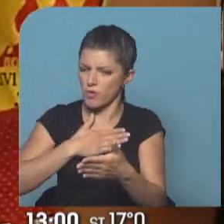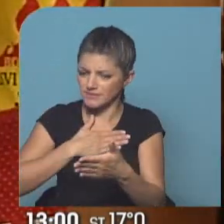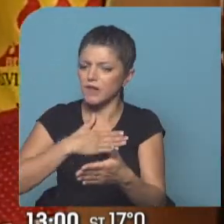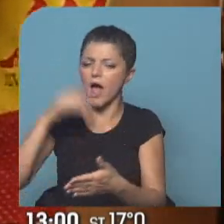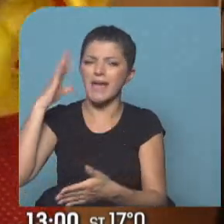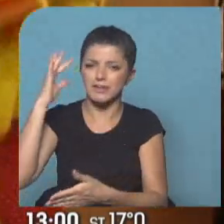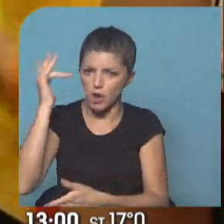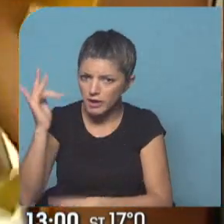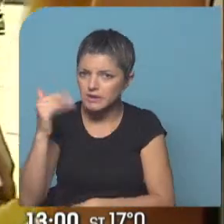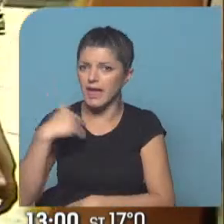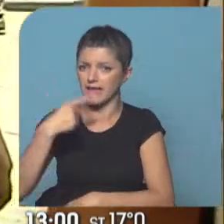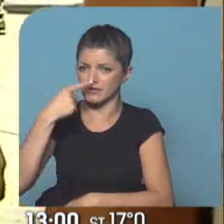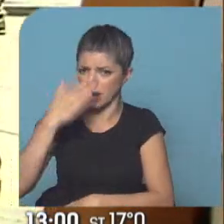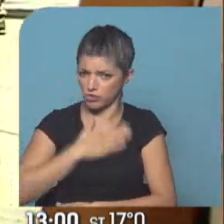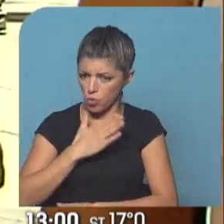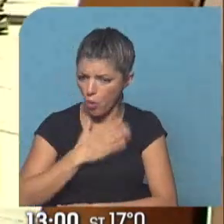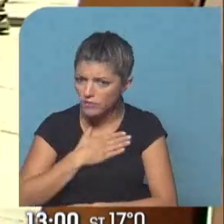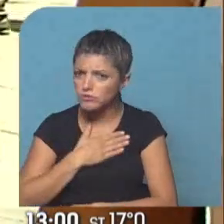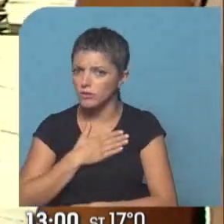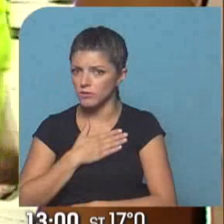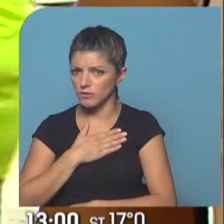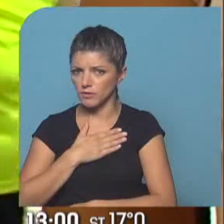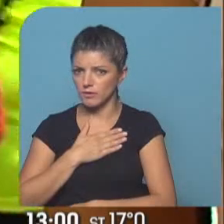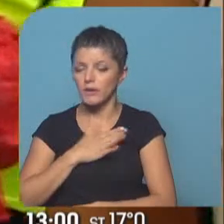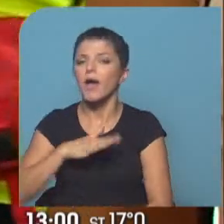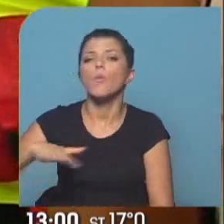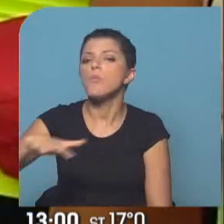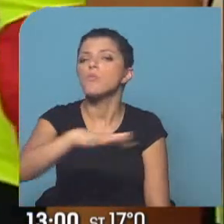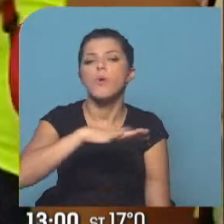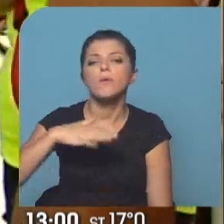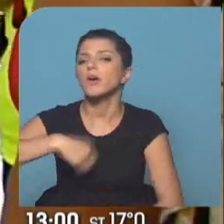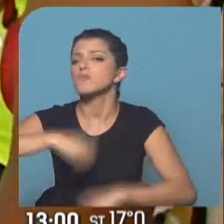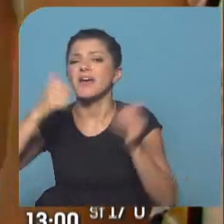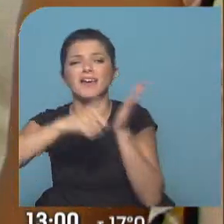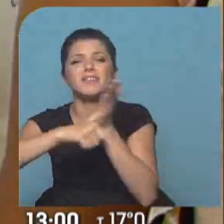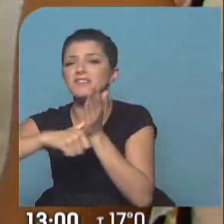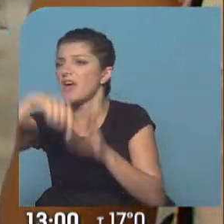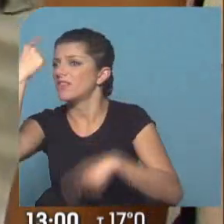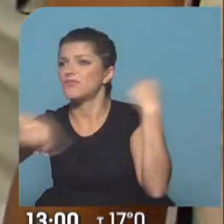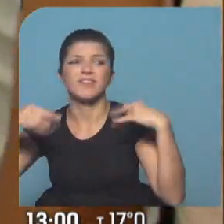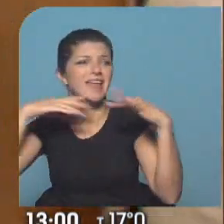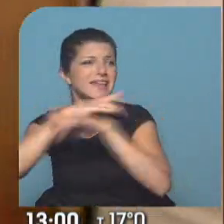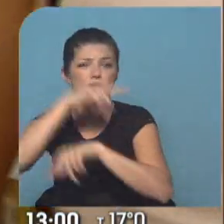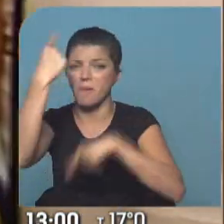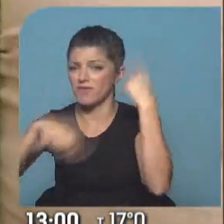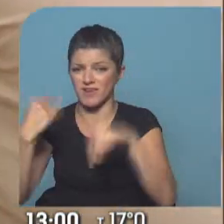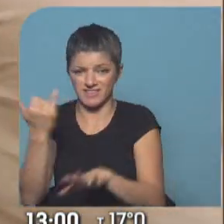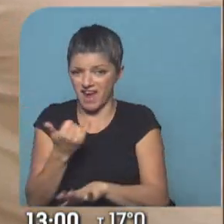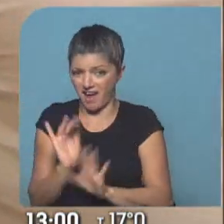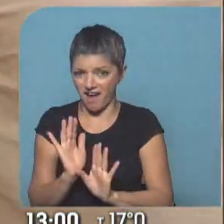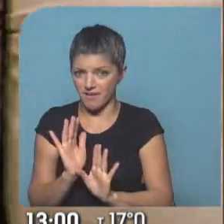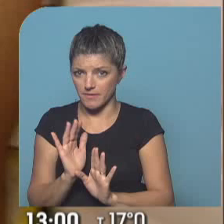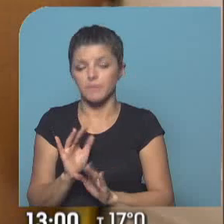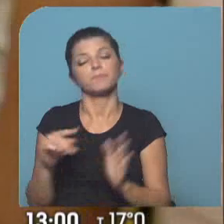nuestros intereses. Somos un pueblo que suma cualquier tipo de identidad, de lengua, pero lo que no podemos